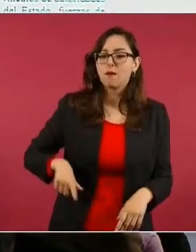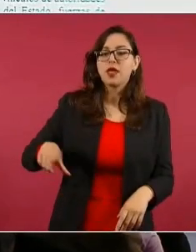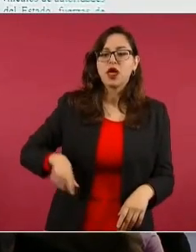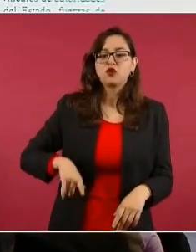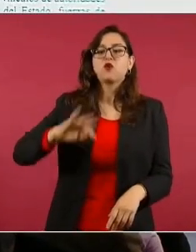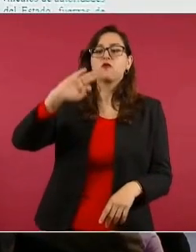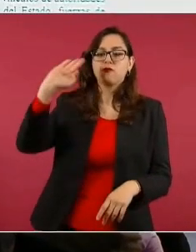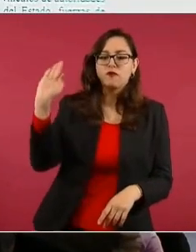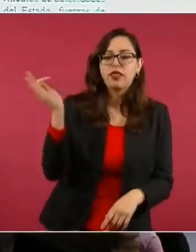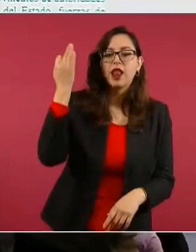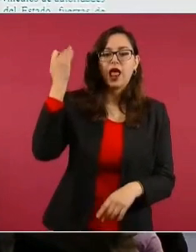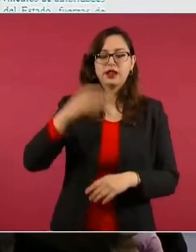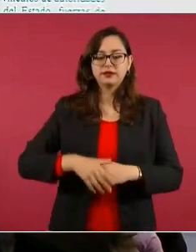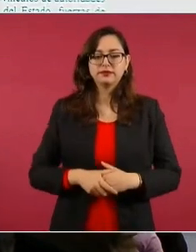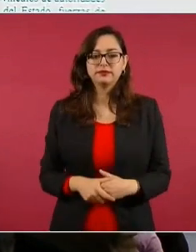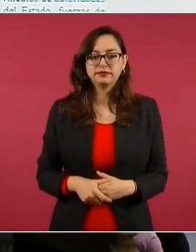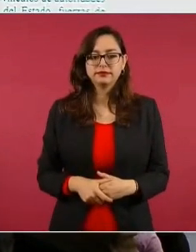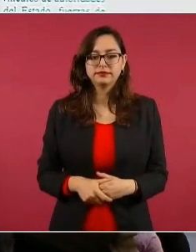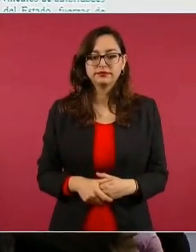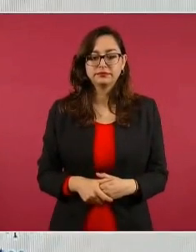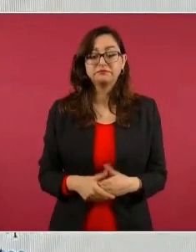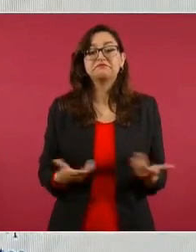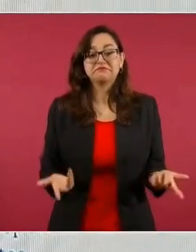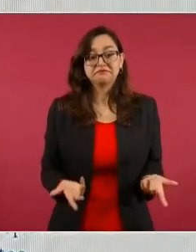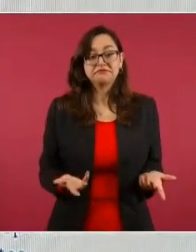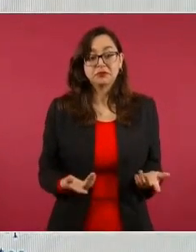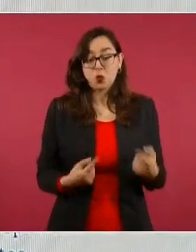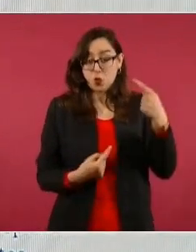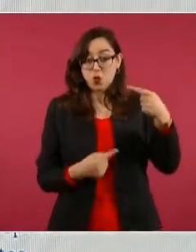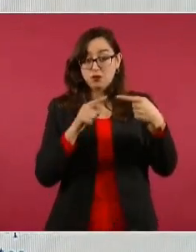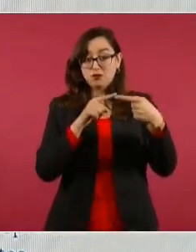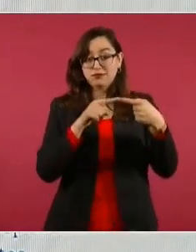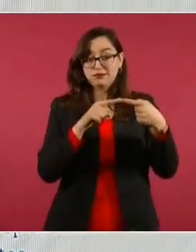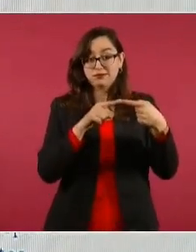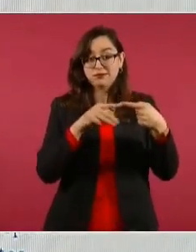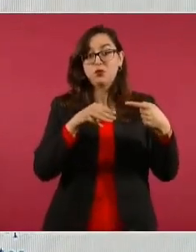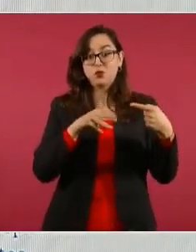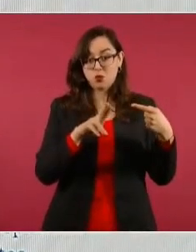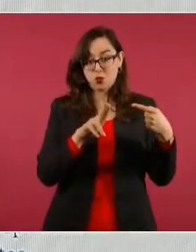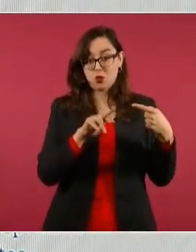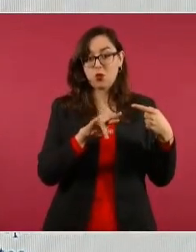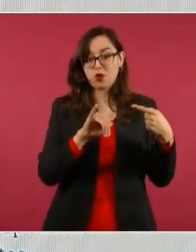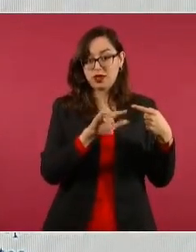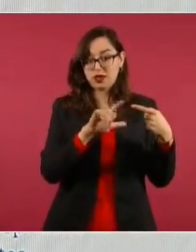de que está el señor Murillo Cara